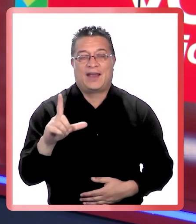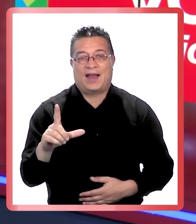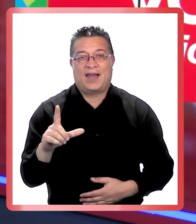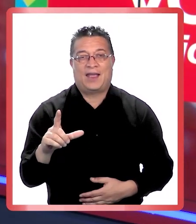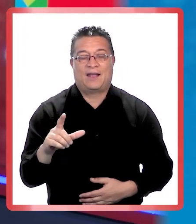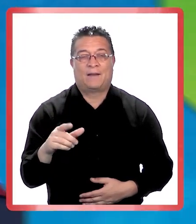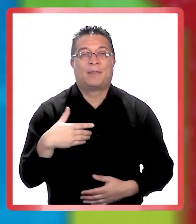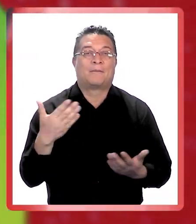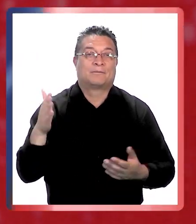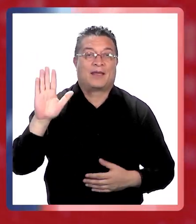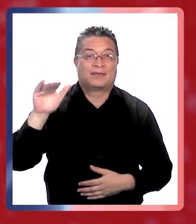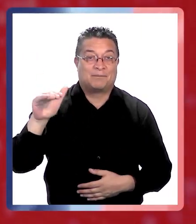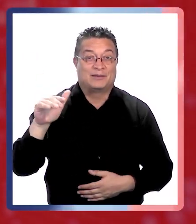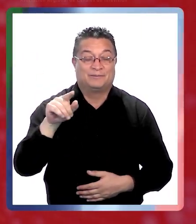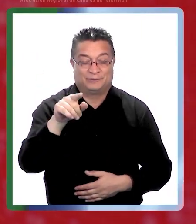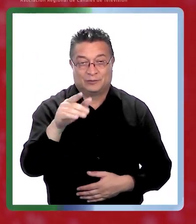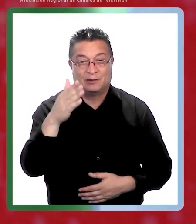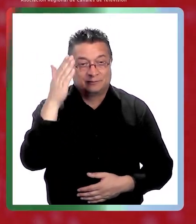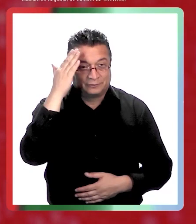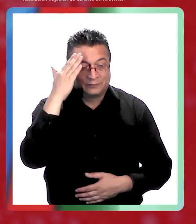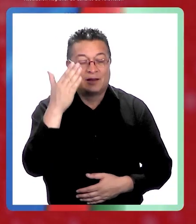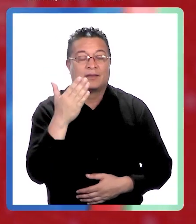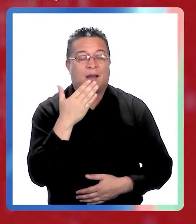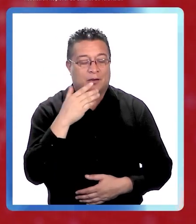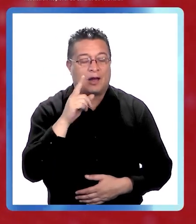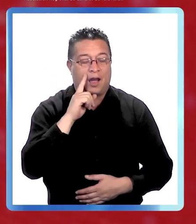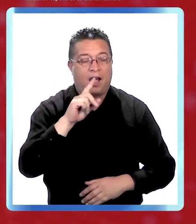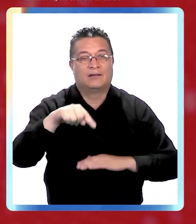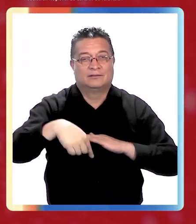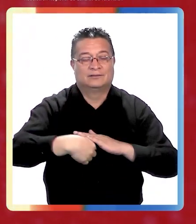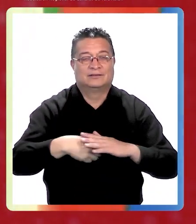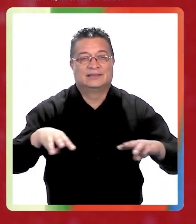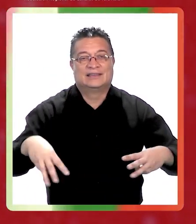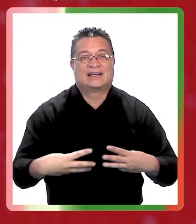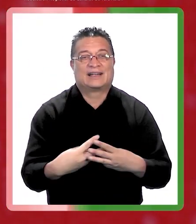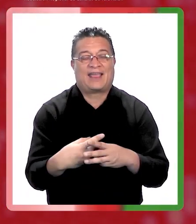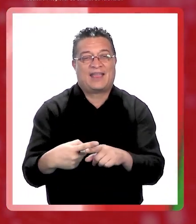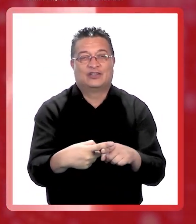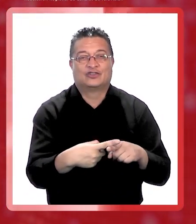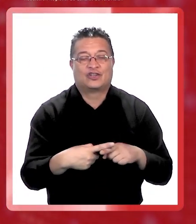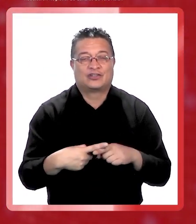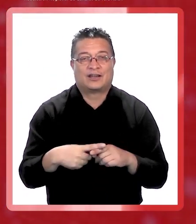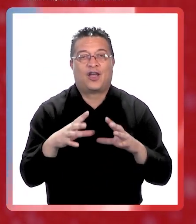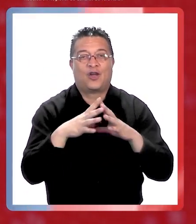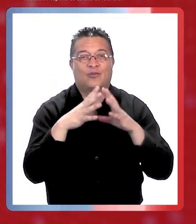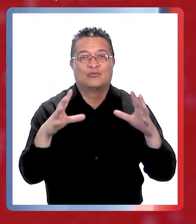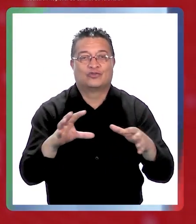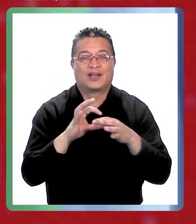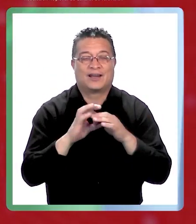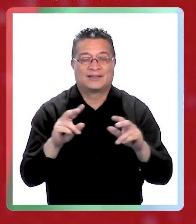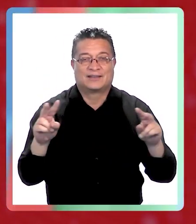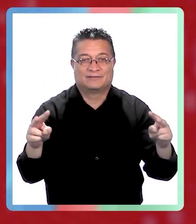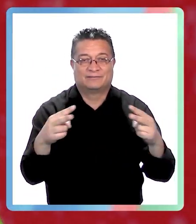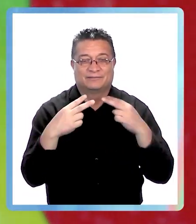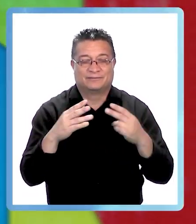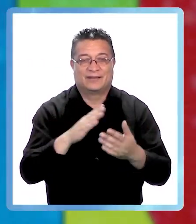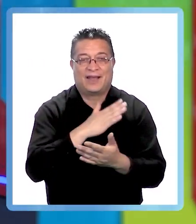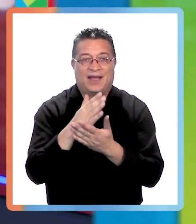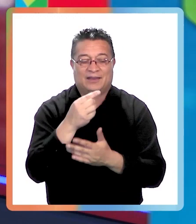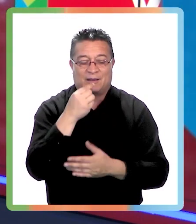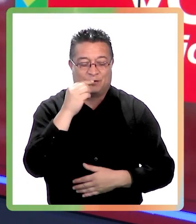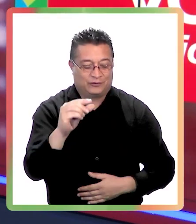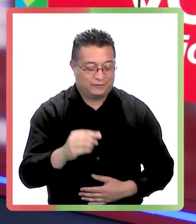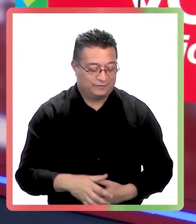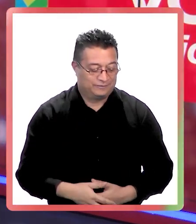www.portavoznoticias.cl. Nos despedimos y recuerden que también nos pueden encontrar en las redes sociales. Muchas gracias por su sintonía. Hasta luego.